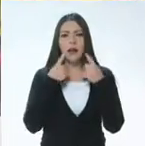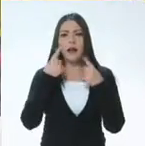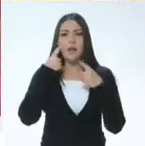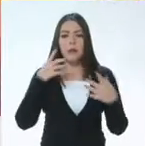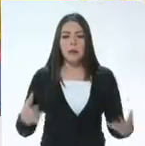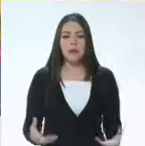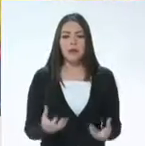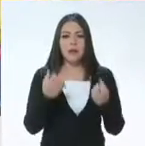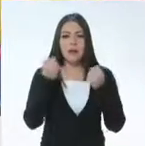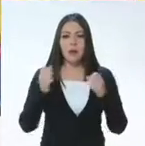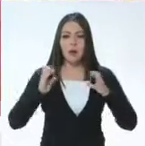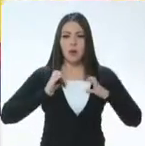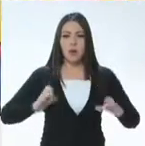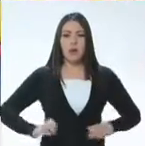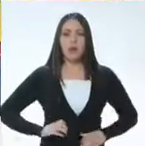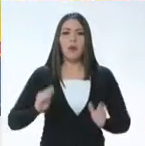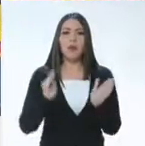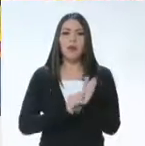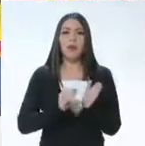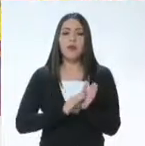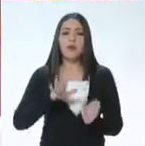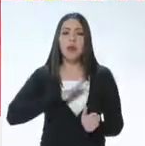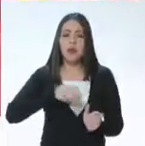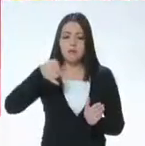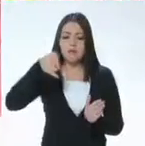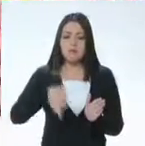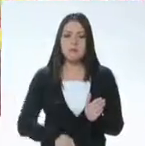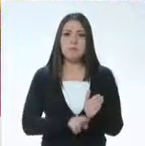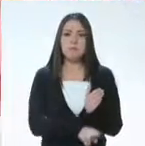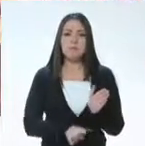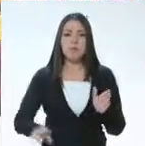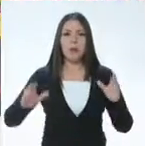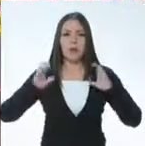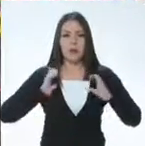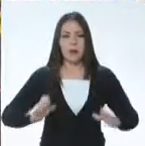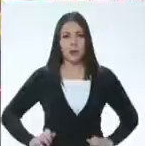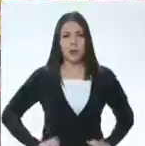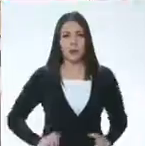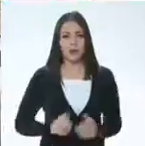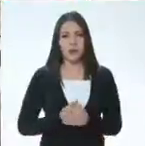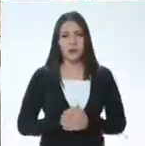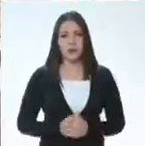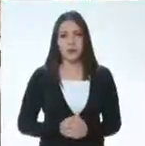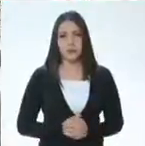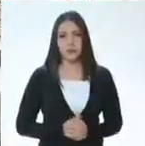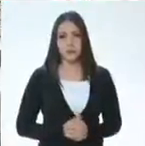aún permanecen sepultados. Con imágenes de Manuel Hernández, Mariana Sánchez, 21 Noticias.